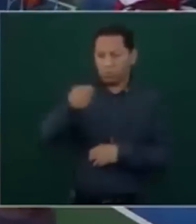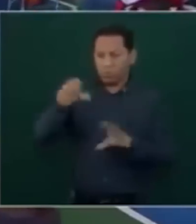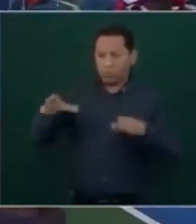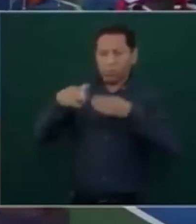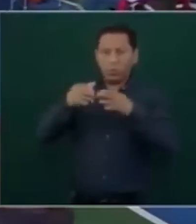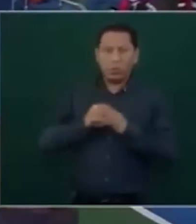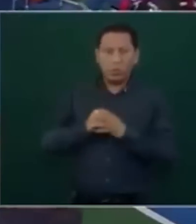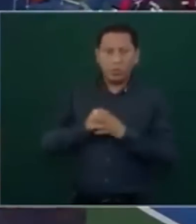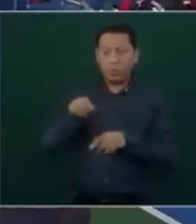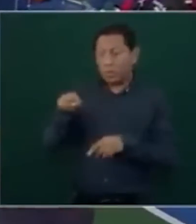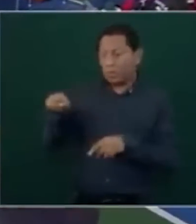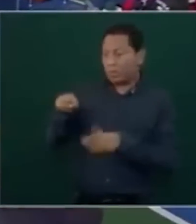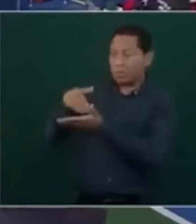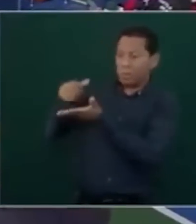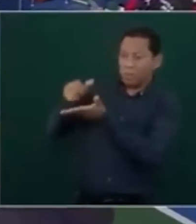despidiendo a los que estaban,